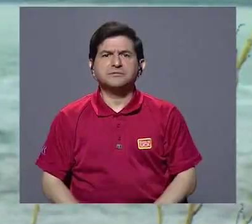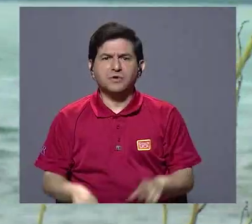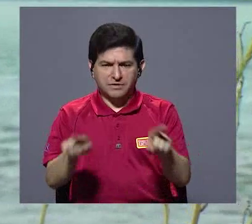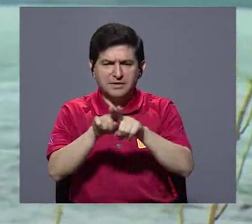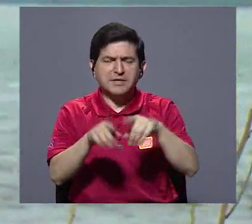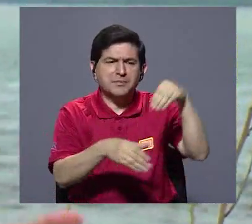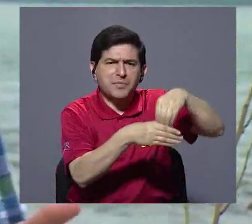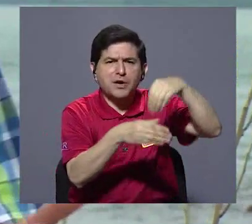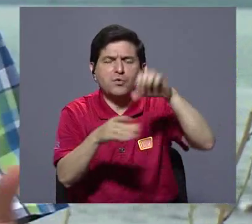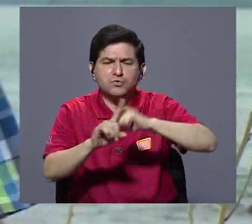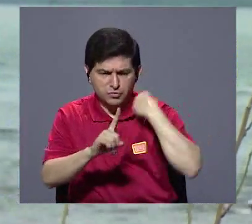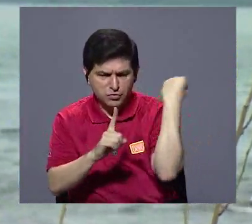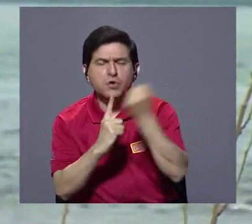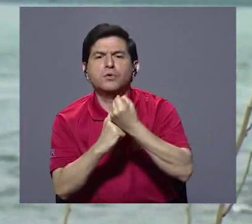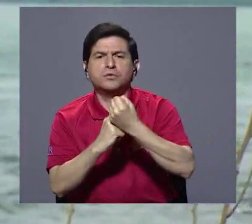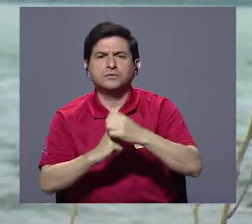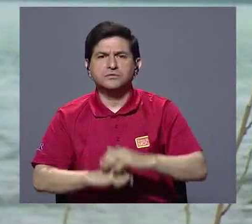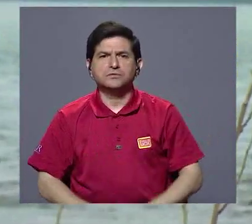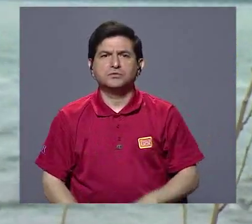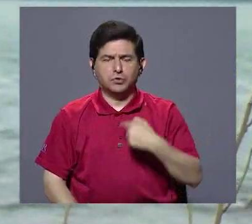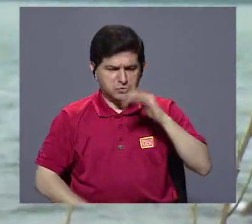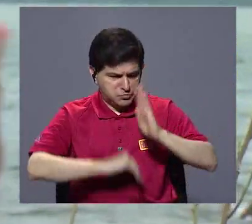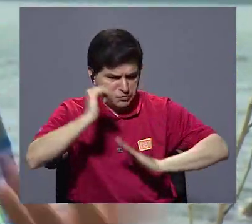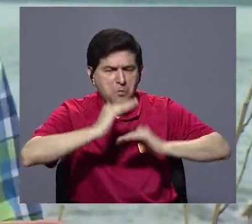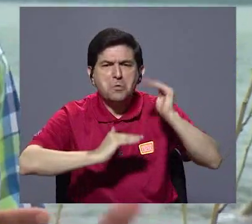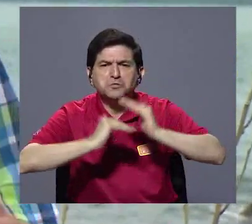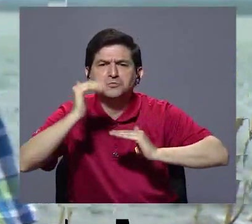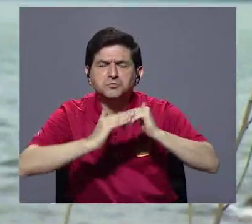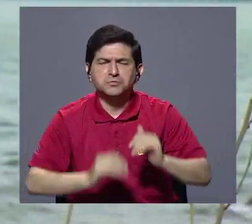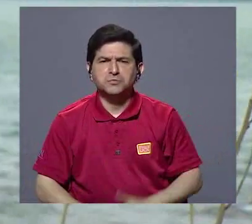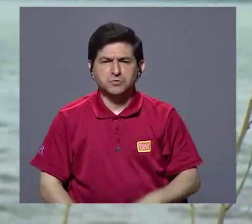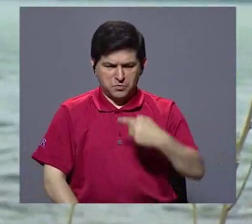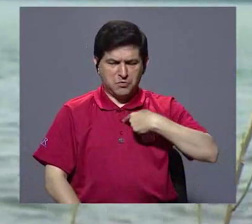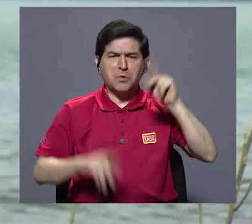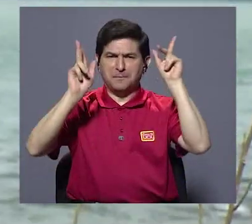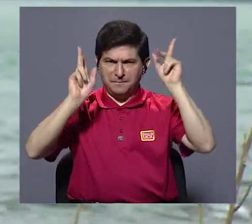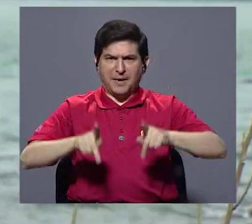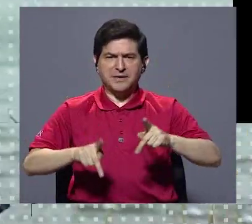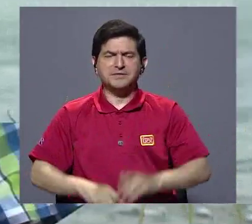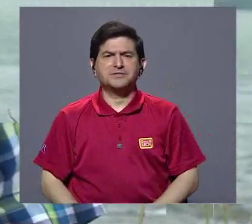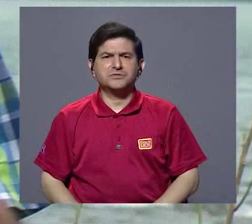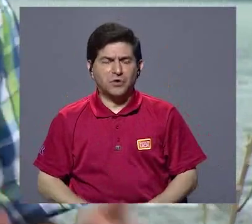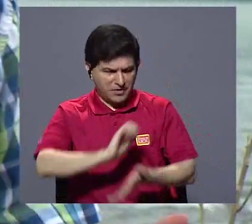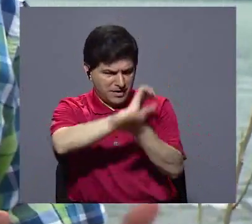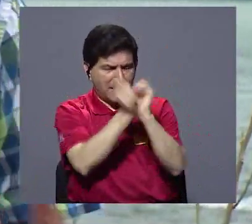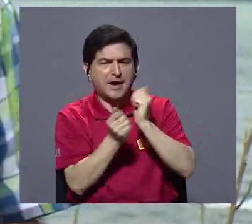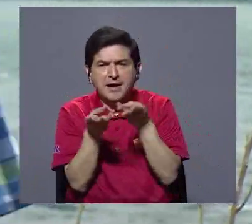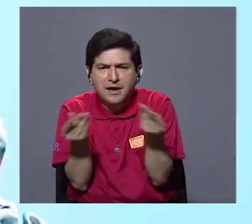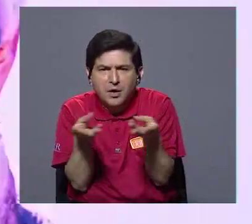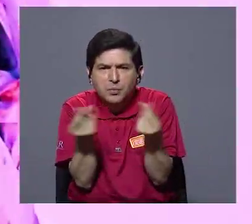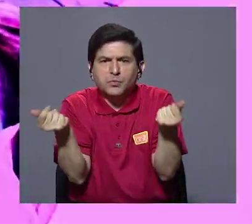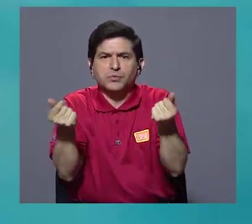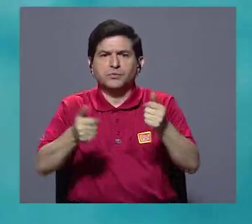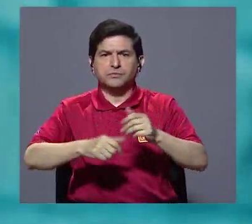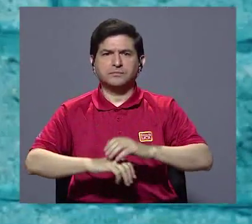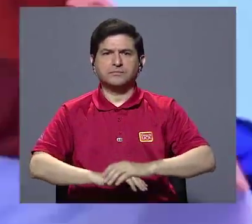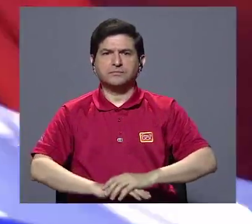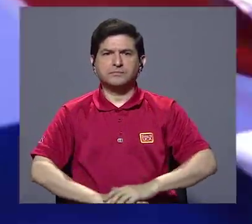que aporta a la sociedad, que construye. Soy una persona que genera cambios.